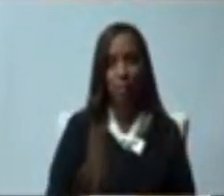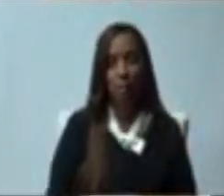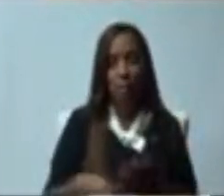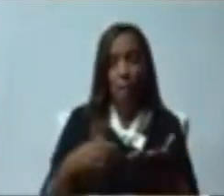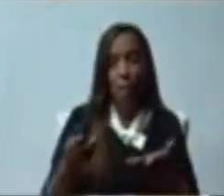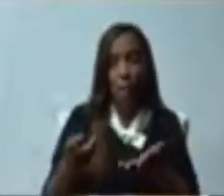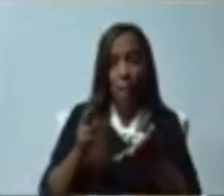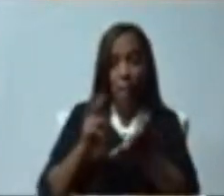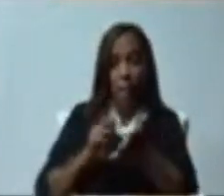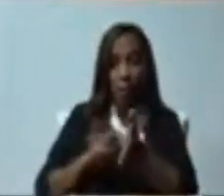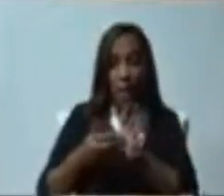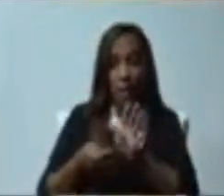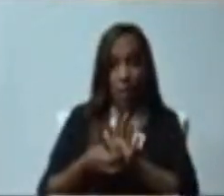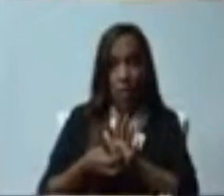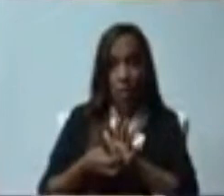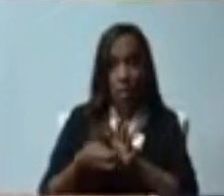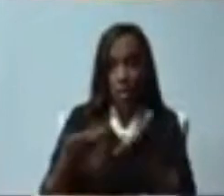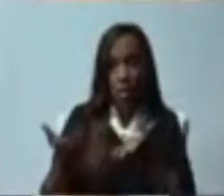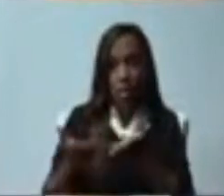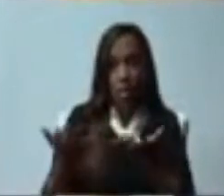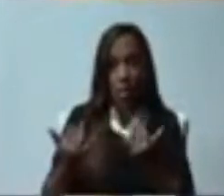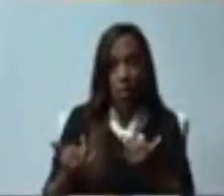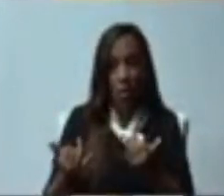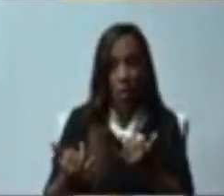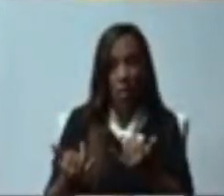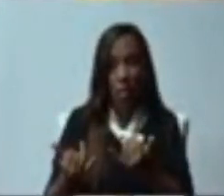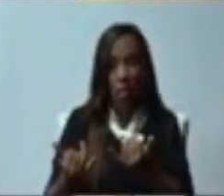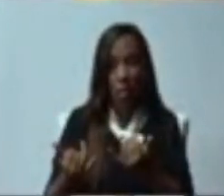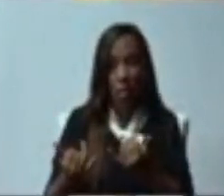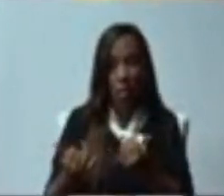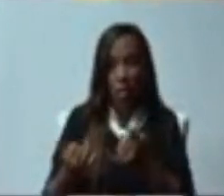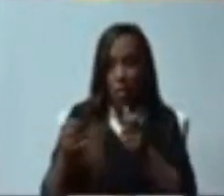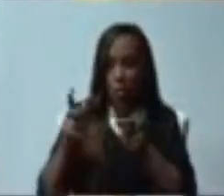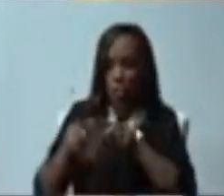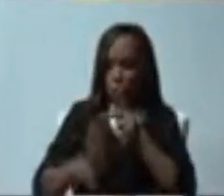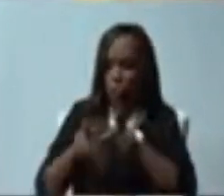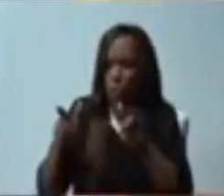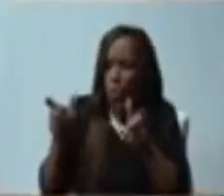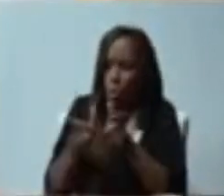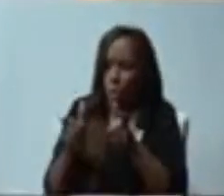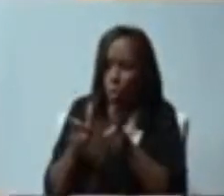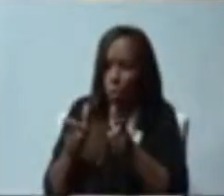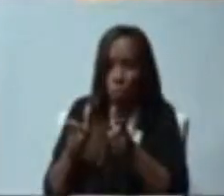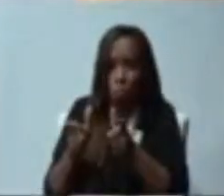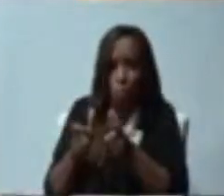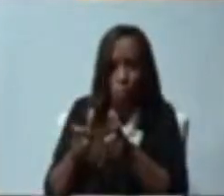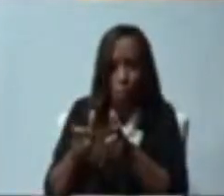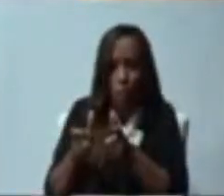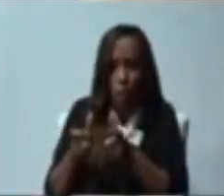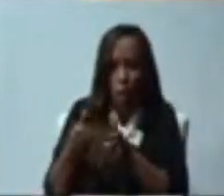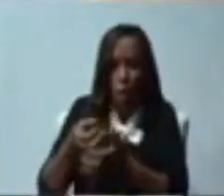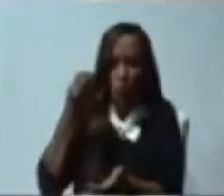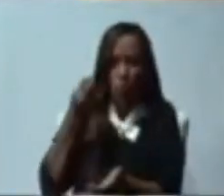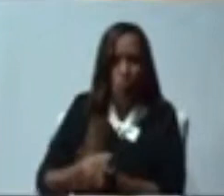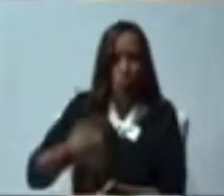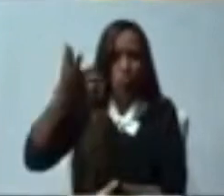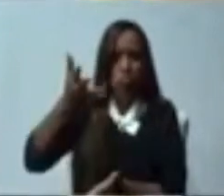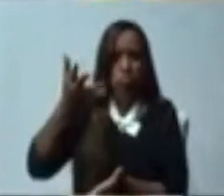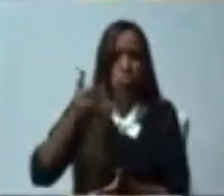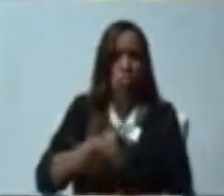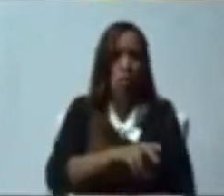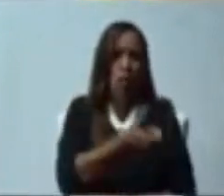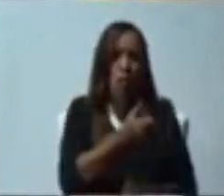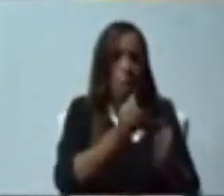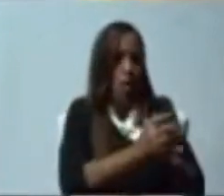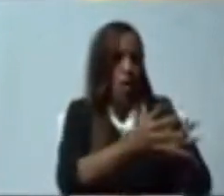pequeño grupo que tiene mucho y una gran cantidad que no tiene nada. Y si este país garantiza toda esa estabilidad, que